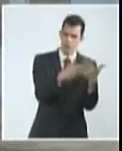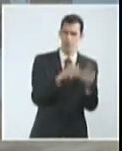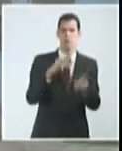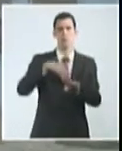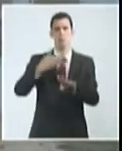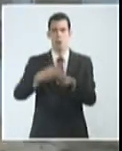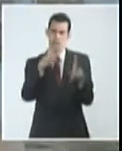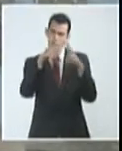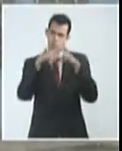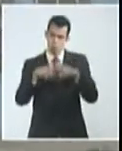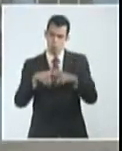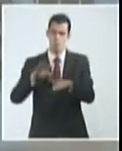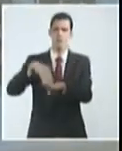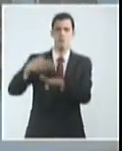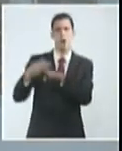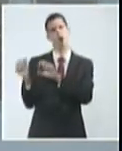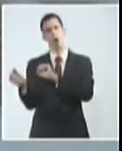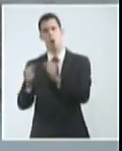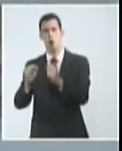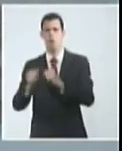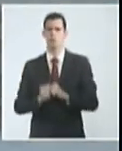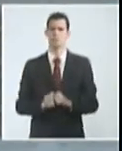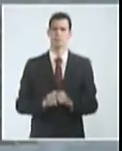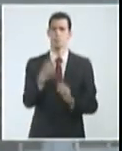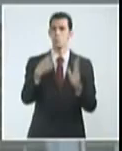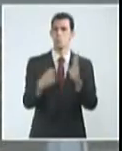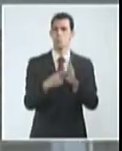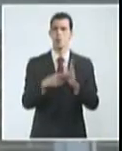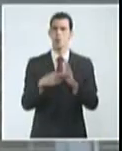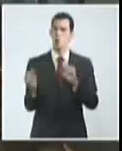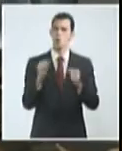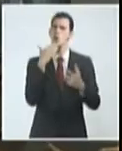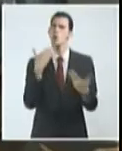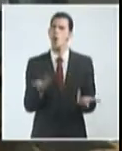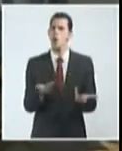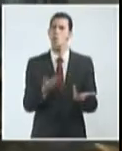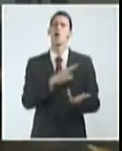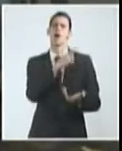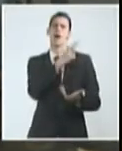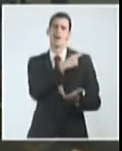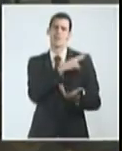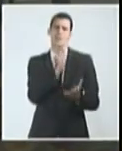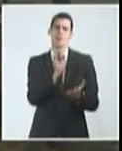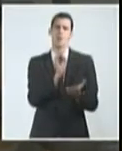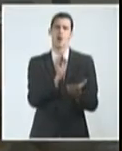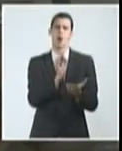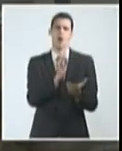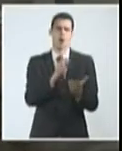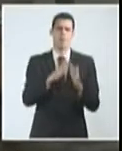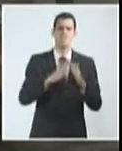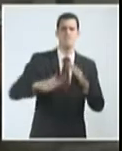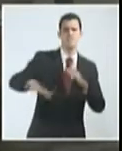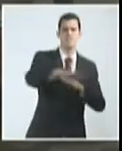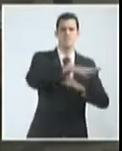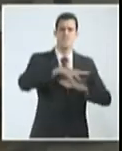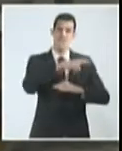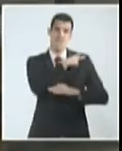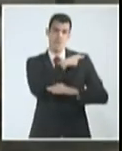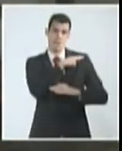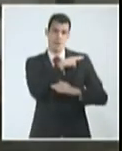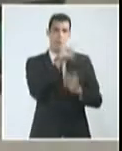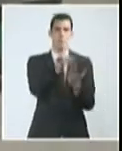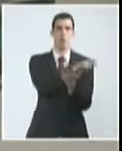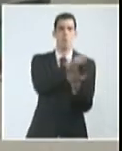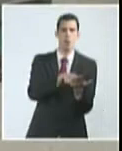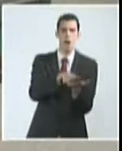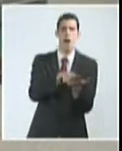gestión de las comisiones y a través de la gestión de las asambleas municipales del Poder Popular. Por lo tanto, los vecinos están teniendo la capacidad de decir, dentro de tantos problemas